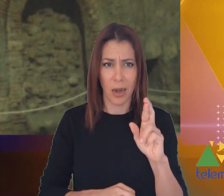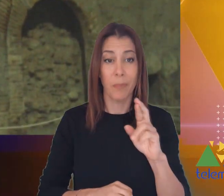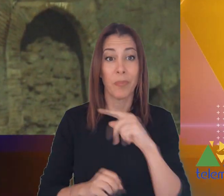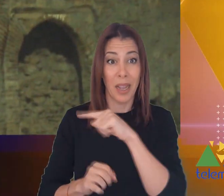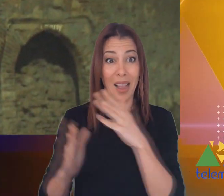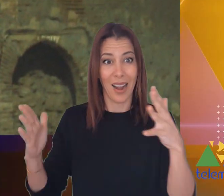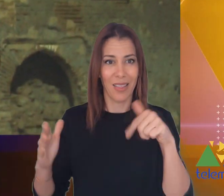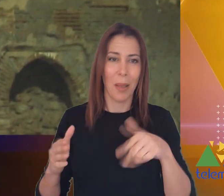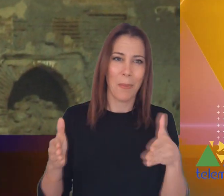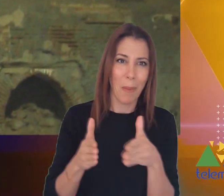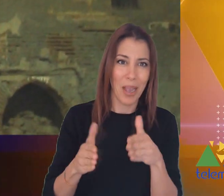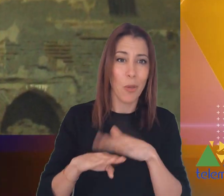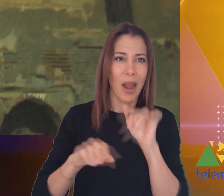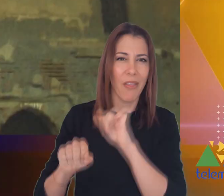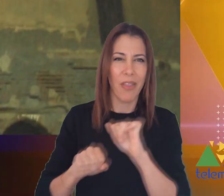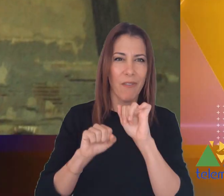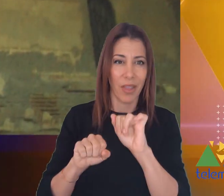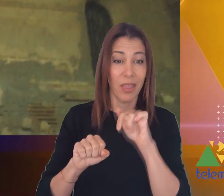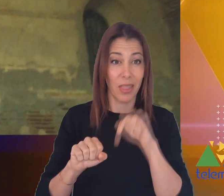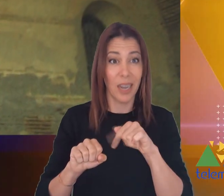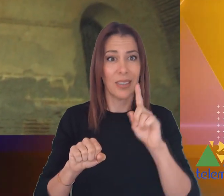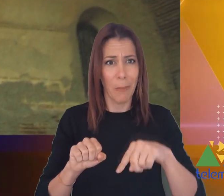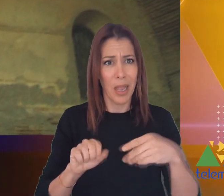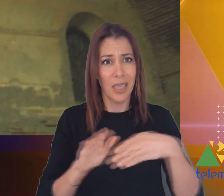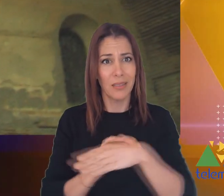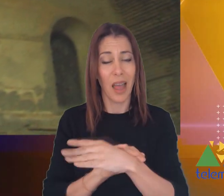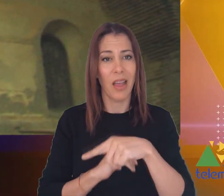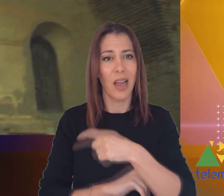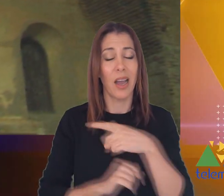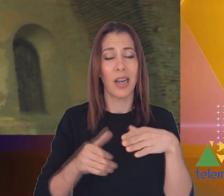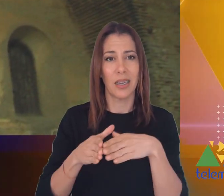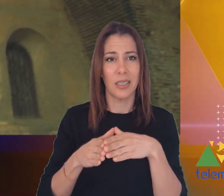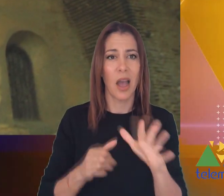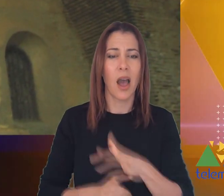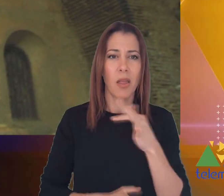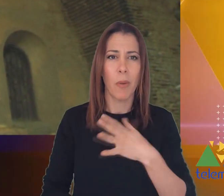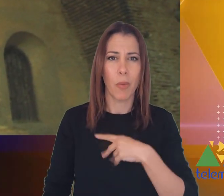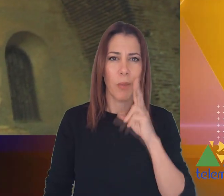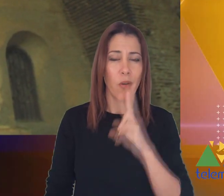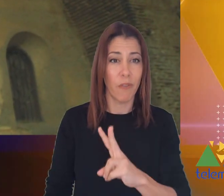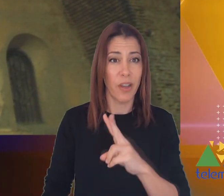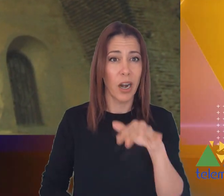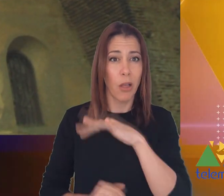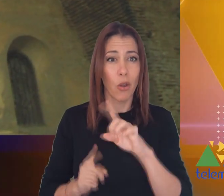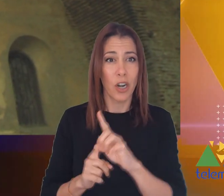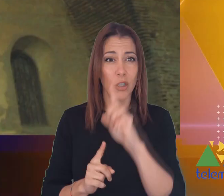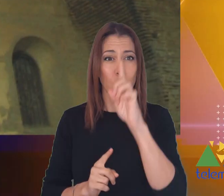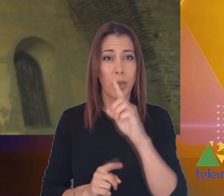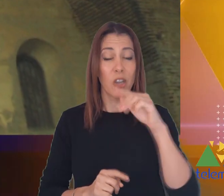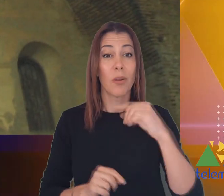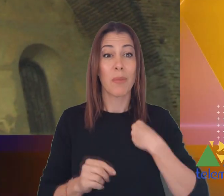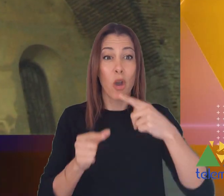que defendía la entrada por este lado a la iglesia. Incluso podemos ver en la parte superior el